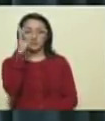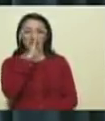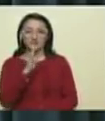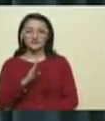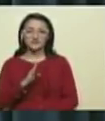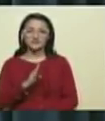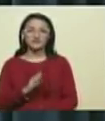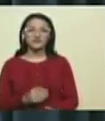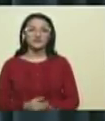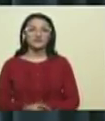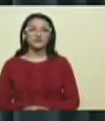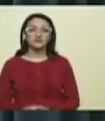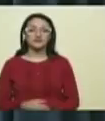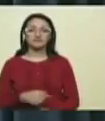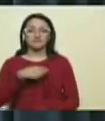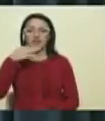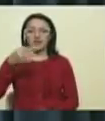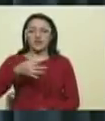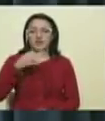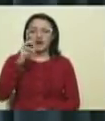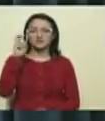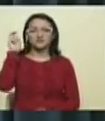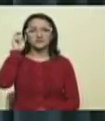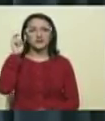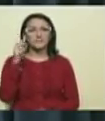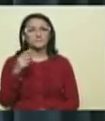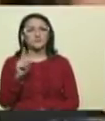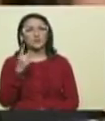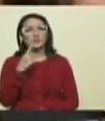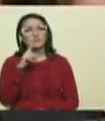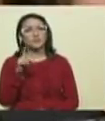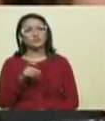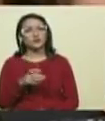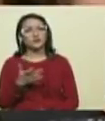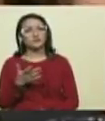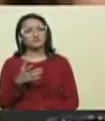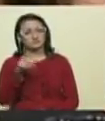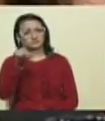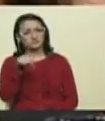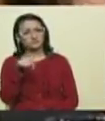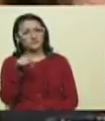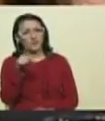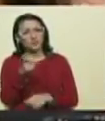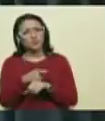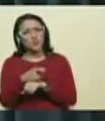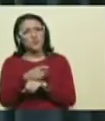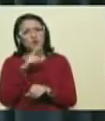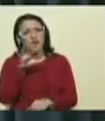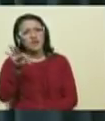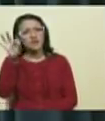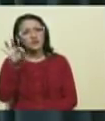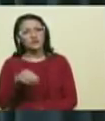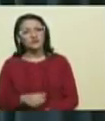mucha vehemencia, hablando al canciller de Brasil, y lo único que había que preguntar a ese señor era, señor, ¿y a su gobierno quién lo eligió?